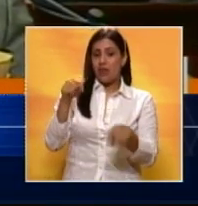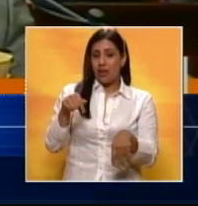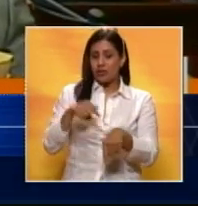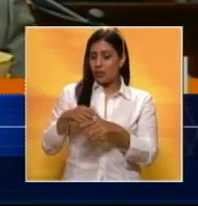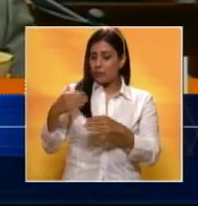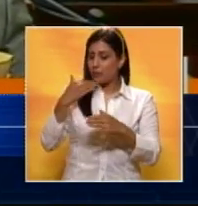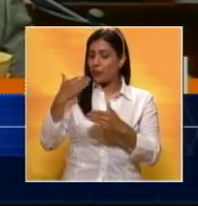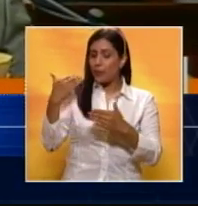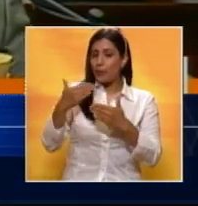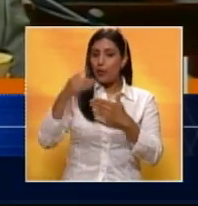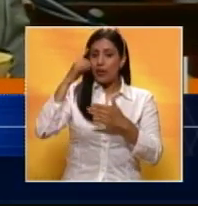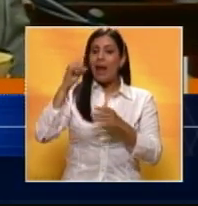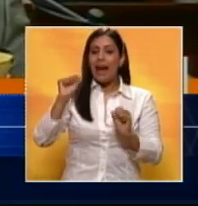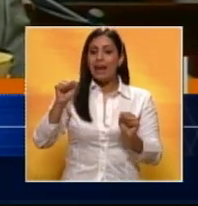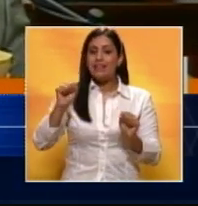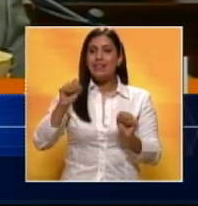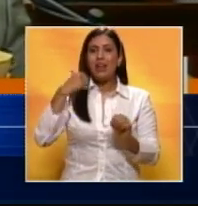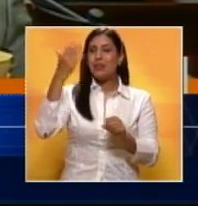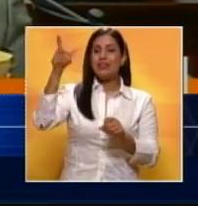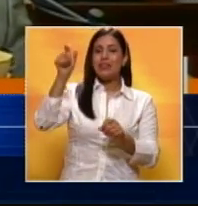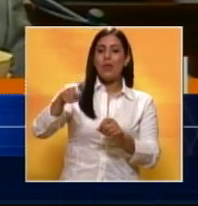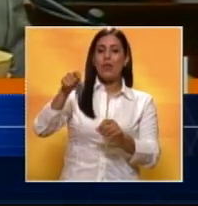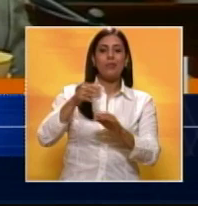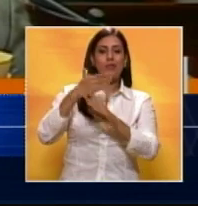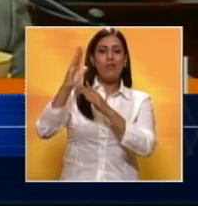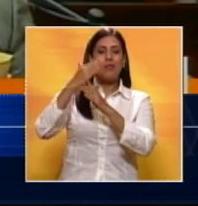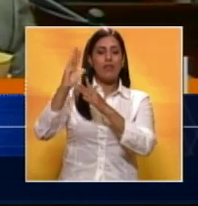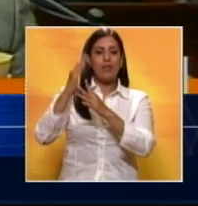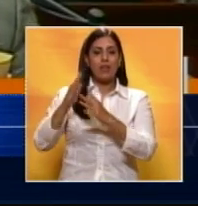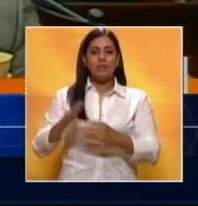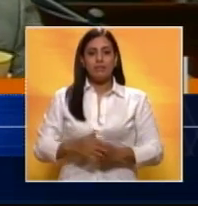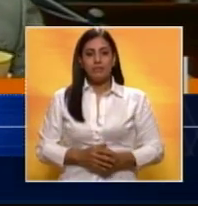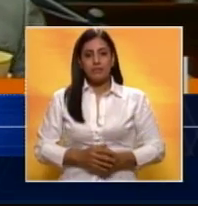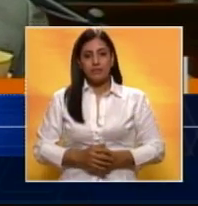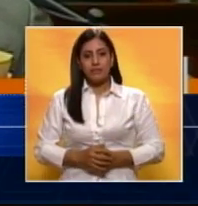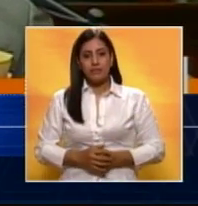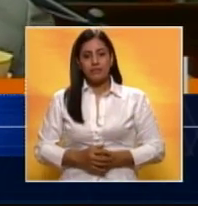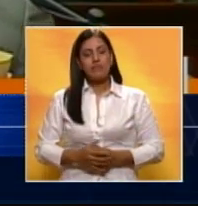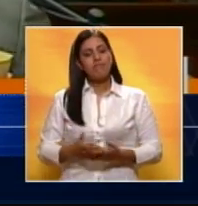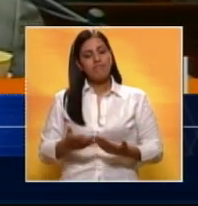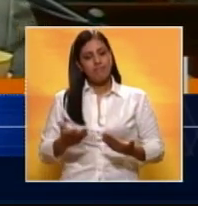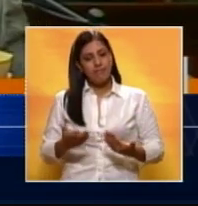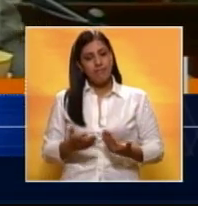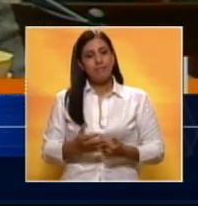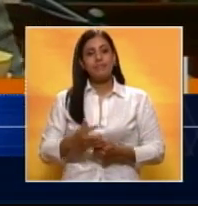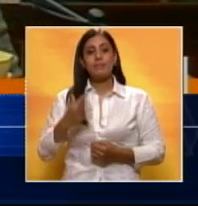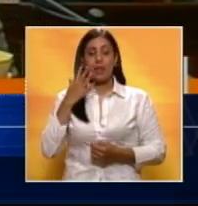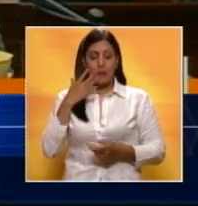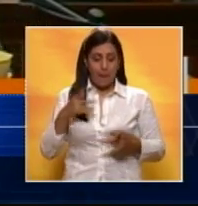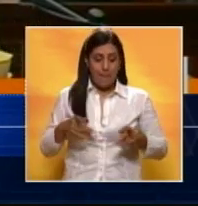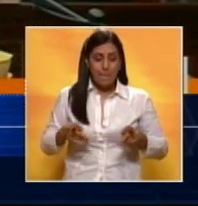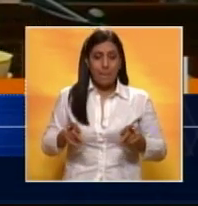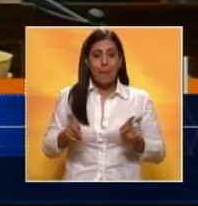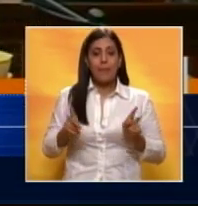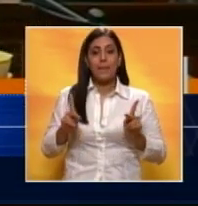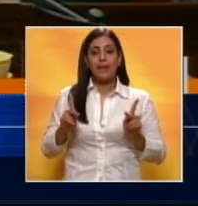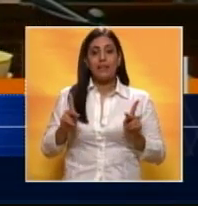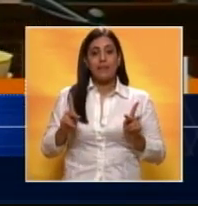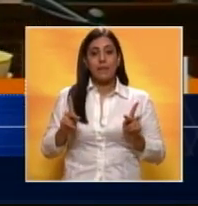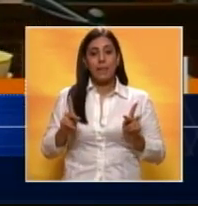estos días, es que ha iniciado esta acción. Incluso, si me permiten, un